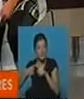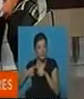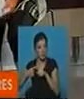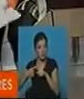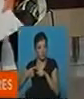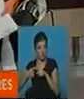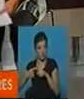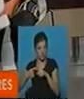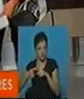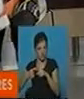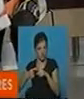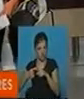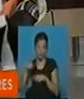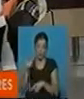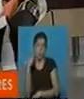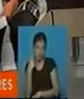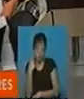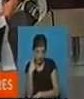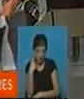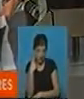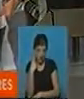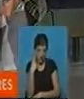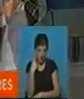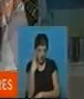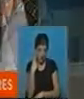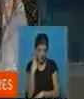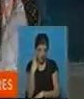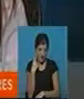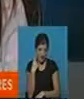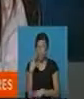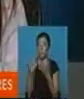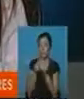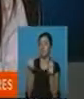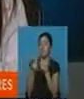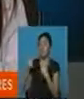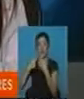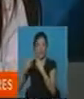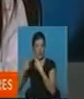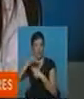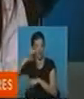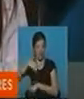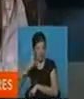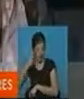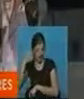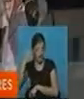una clase política que además vive del cabildeo y recursos que le dan muchos de estos hombres de